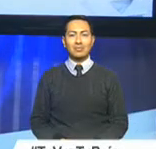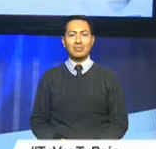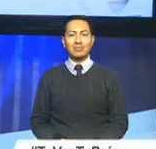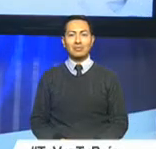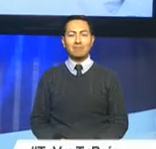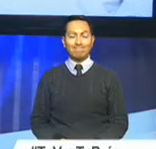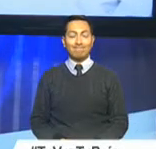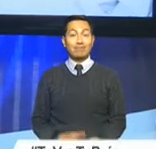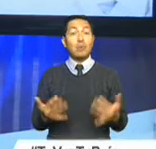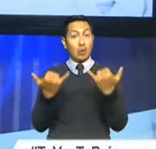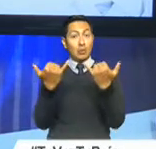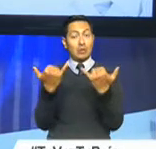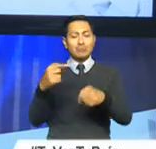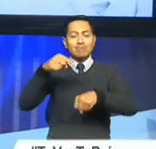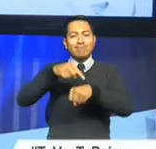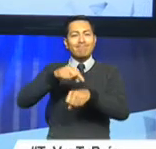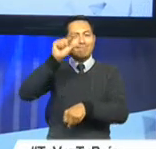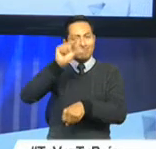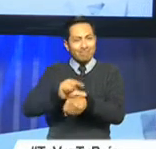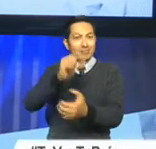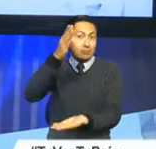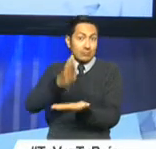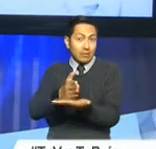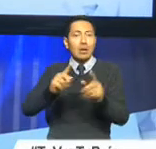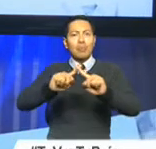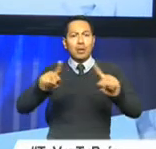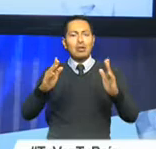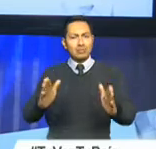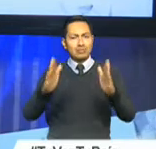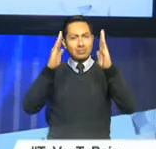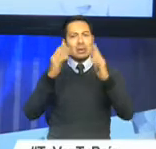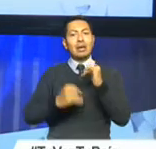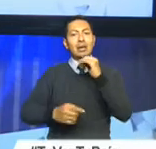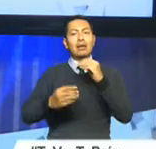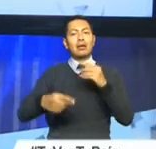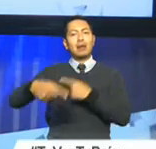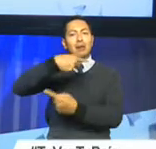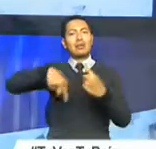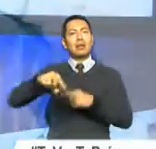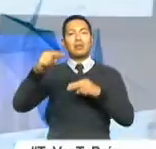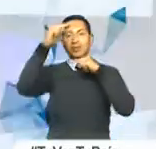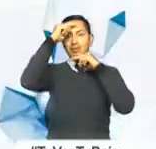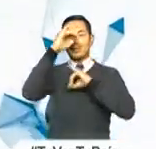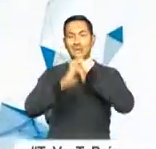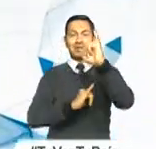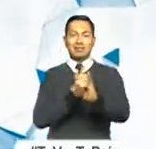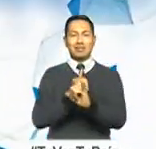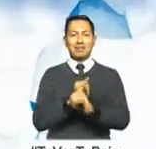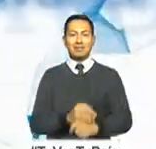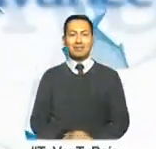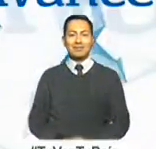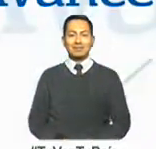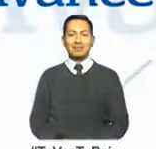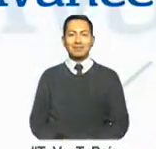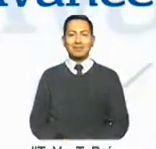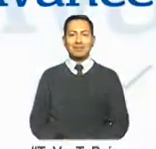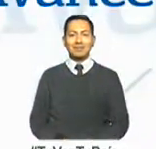Amigos, amigas televidentes, aquí hacemos una segunda pausa, pero quédese con nosotros, ya regresamos con las noticias internacionales.